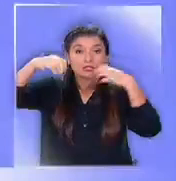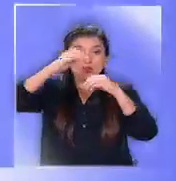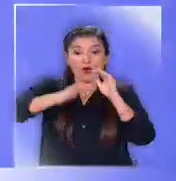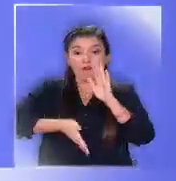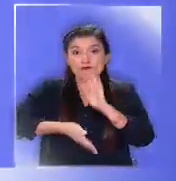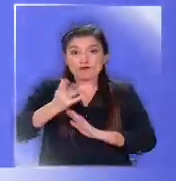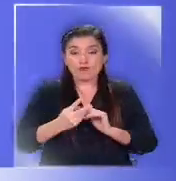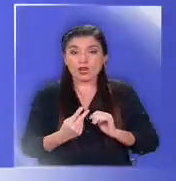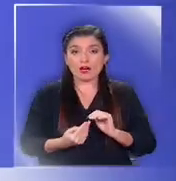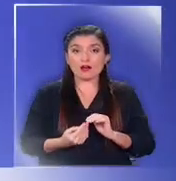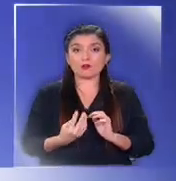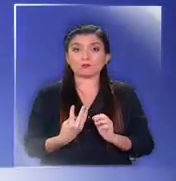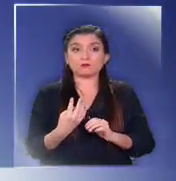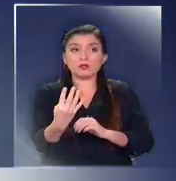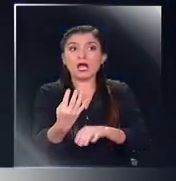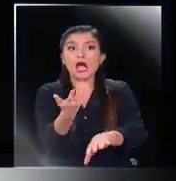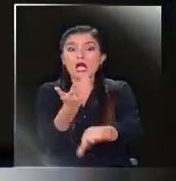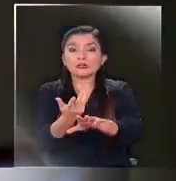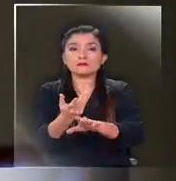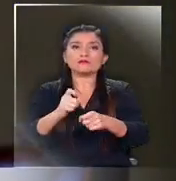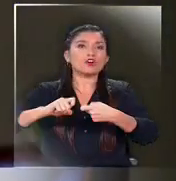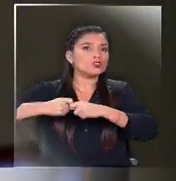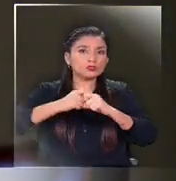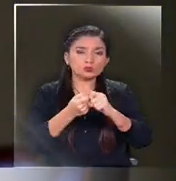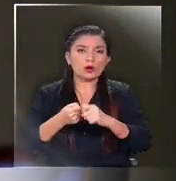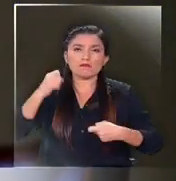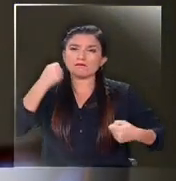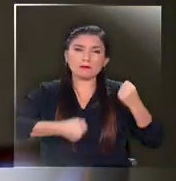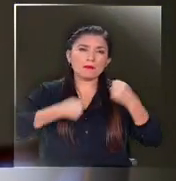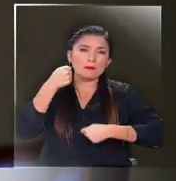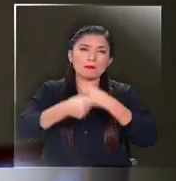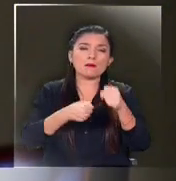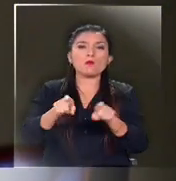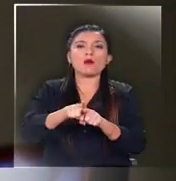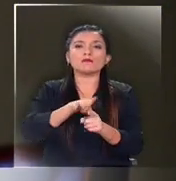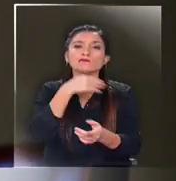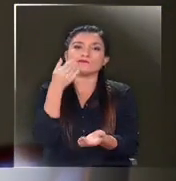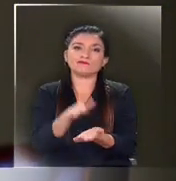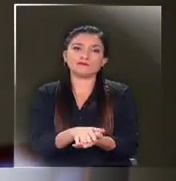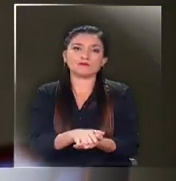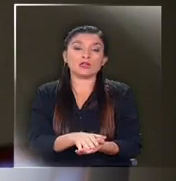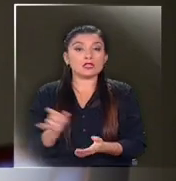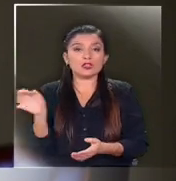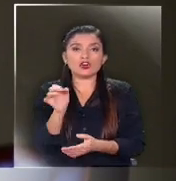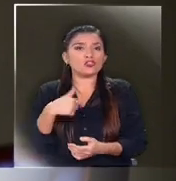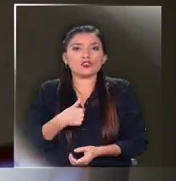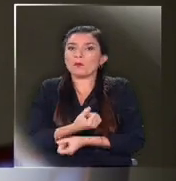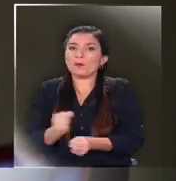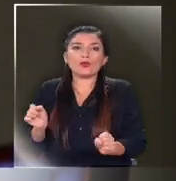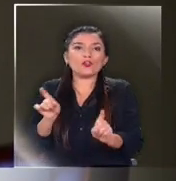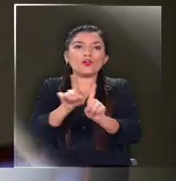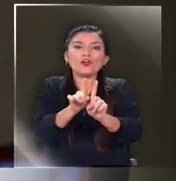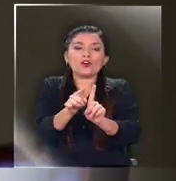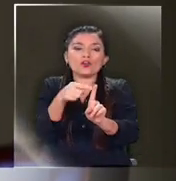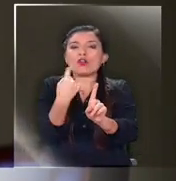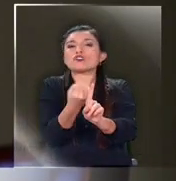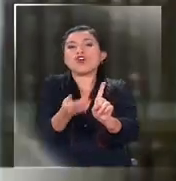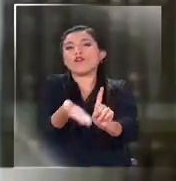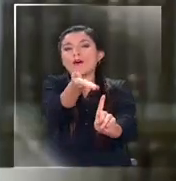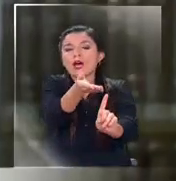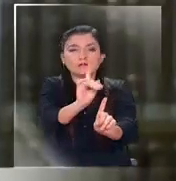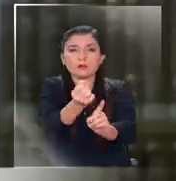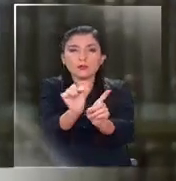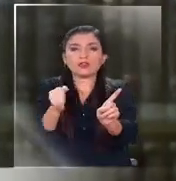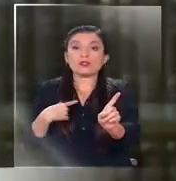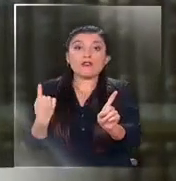continúa, pero termina en una doble tragedia. El hijo dijo, no puedo dejar solo al Diego, dijo, y fue a defenderlo y fue cuando fue asesinado.